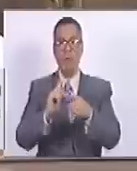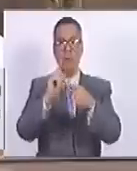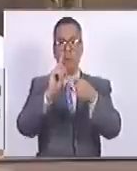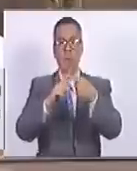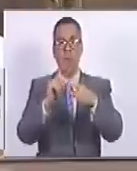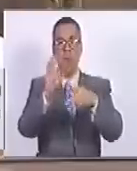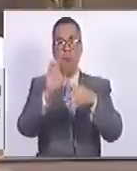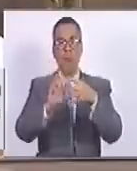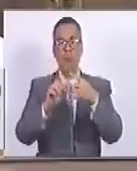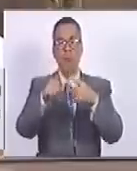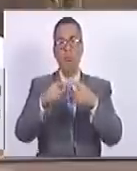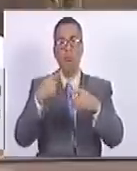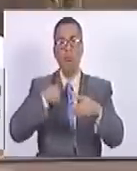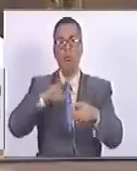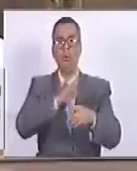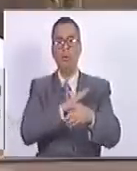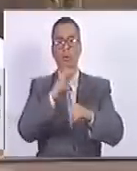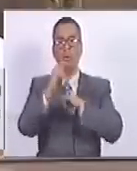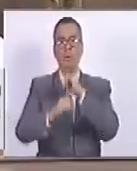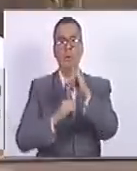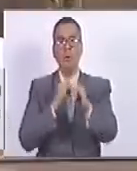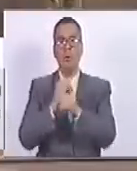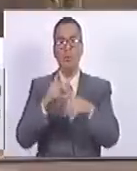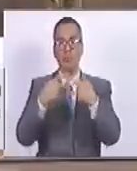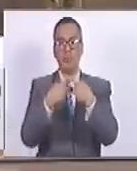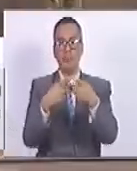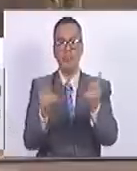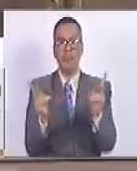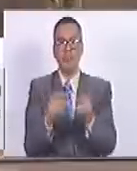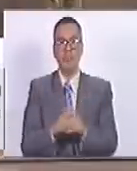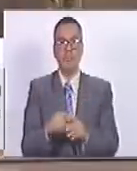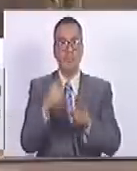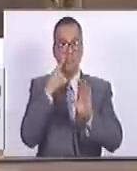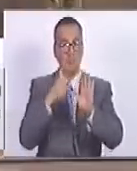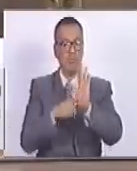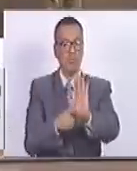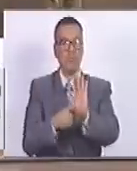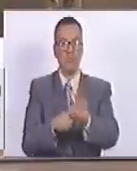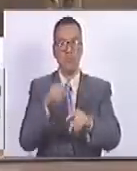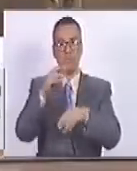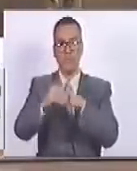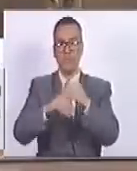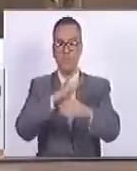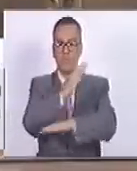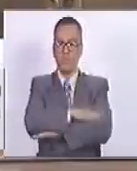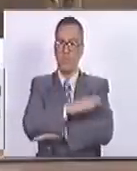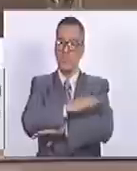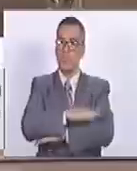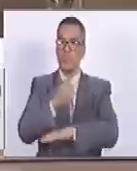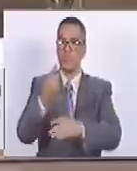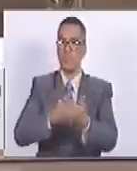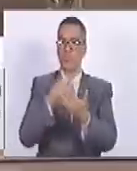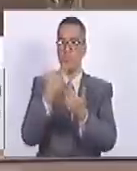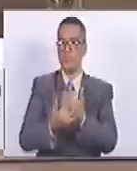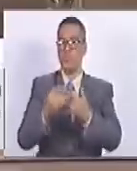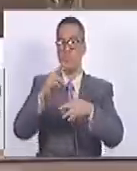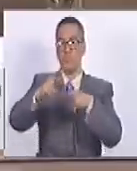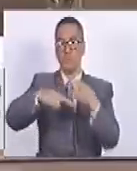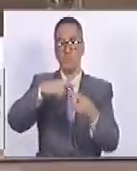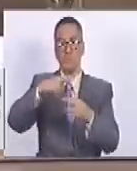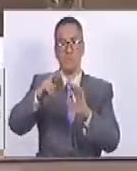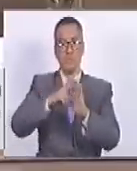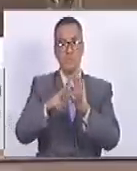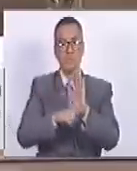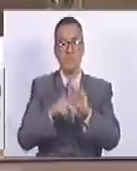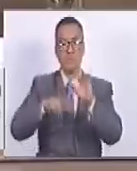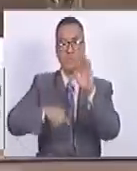principios elementales del derecho internacional público, evidenciándose tal conducta en el proyecto de resolución presentado el